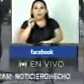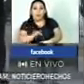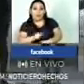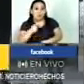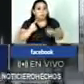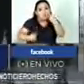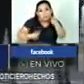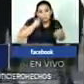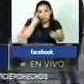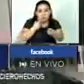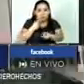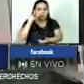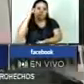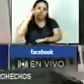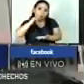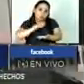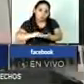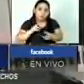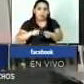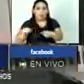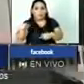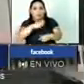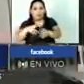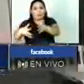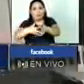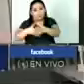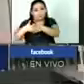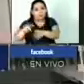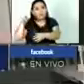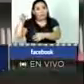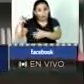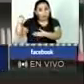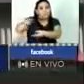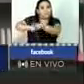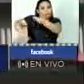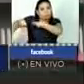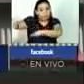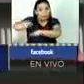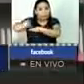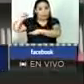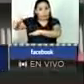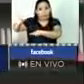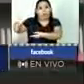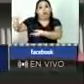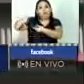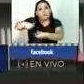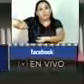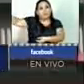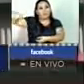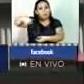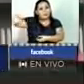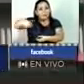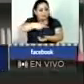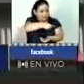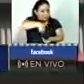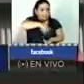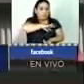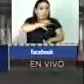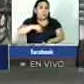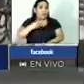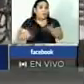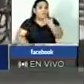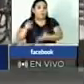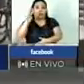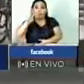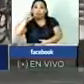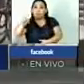turismo y la reducción de la actividad de Estados Unidos, principal socio comercial y fuente de remesas, serían la causa de la caída de un 2